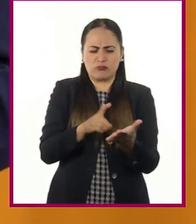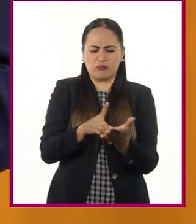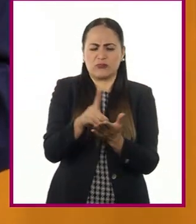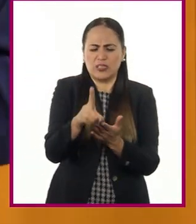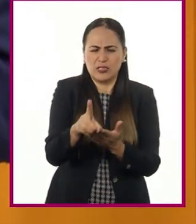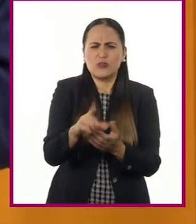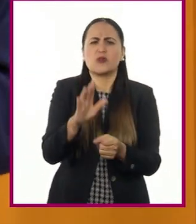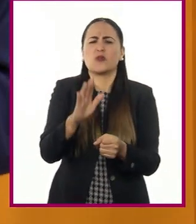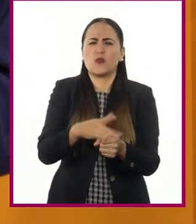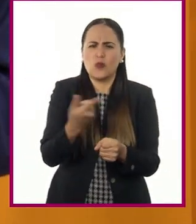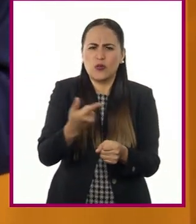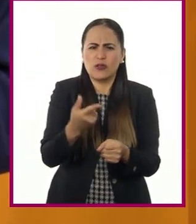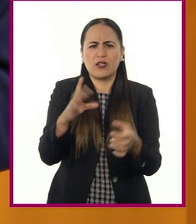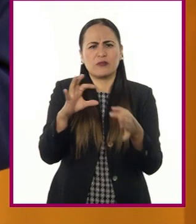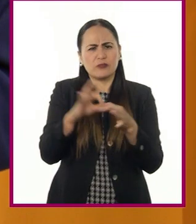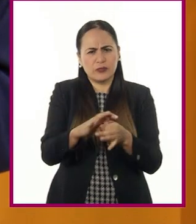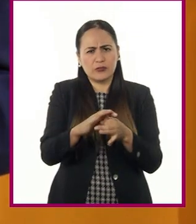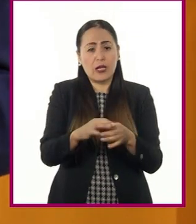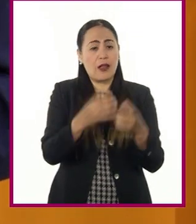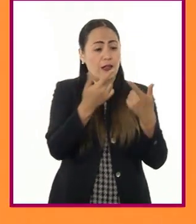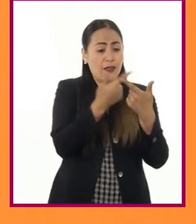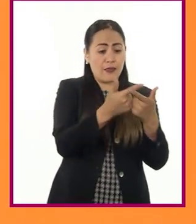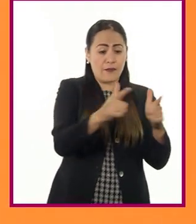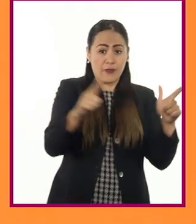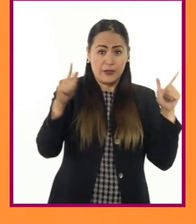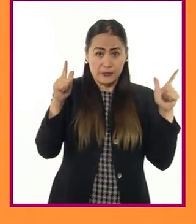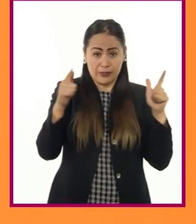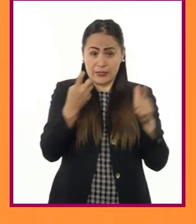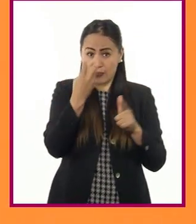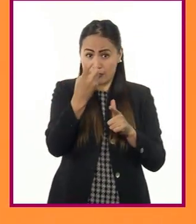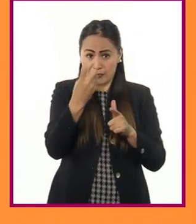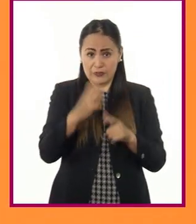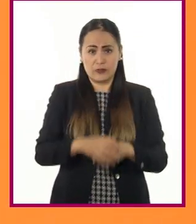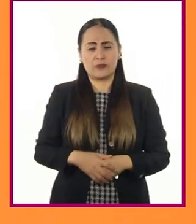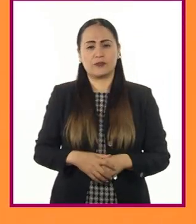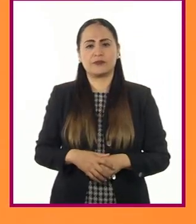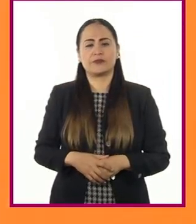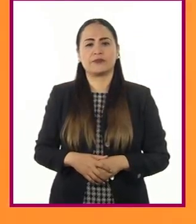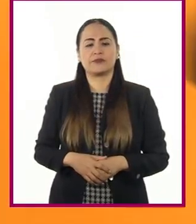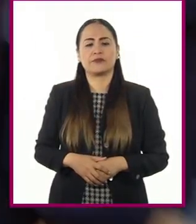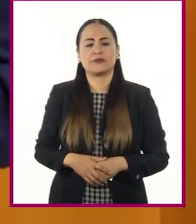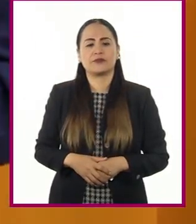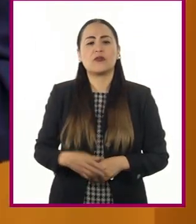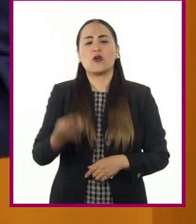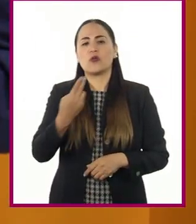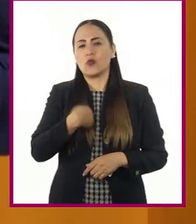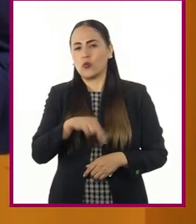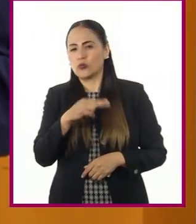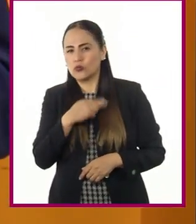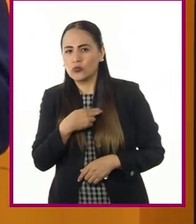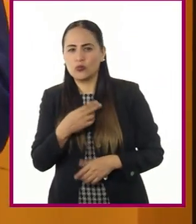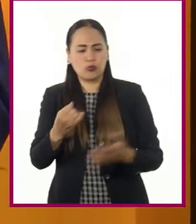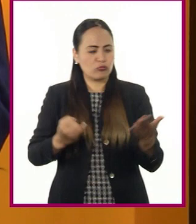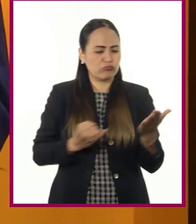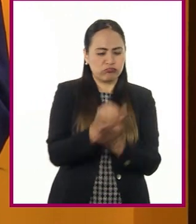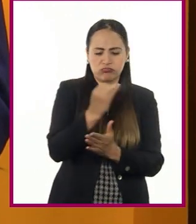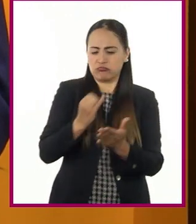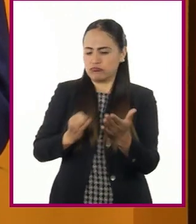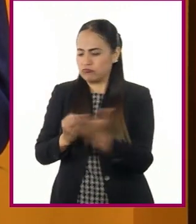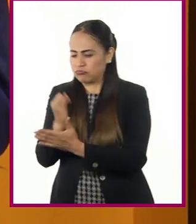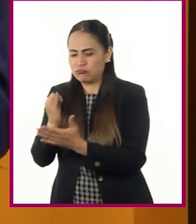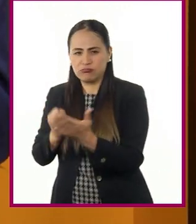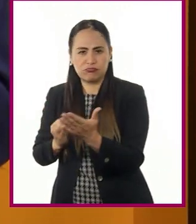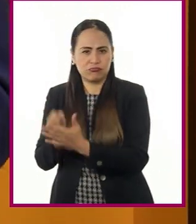valor y un derecho fundamental porque en la medida en que gozamos de ella, en sus diferentes